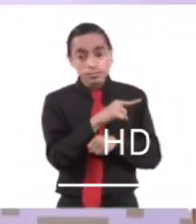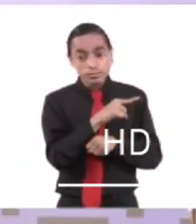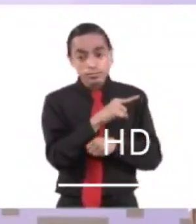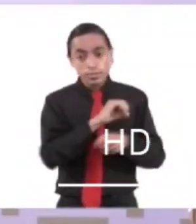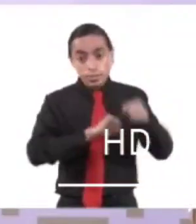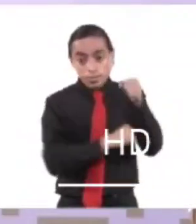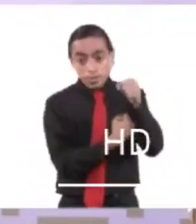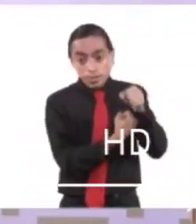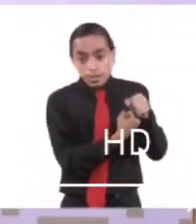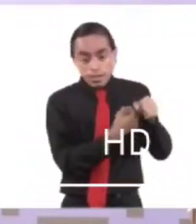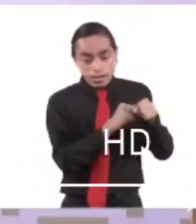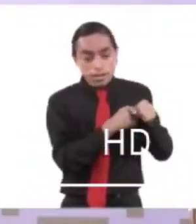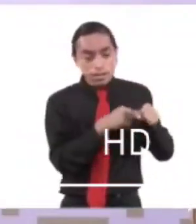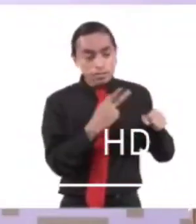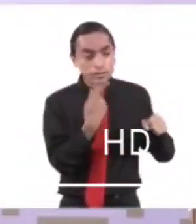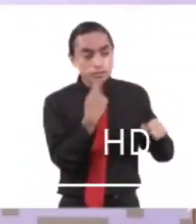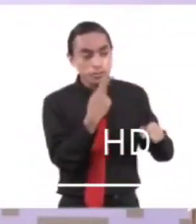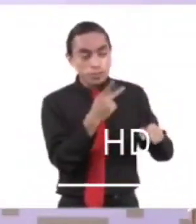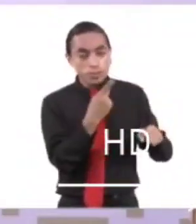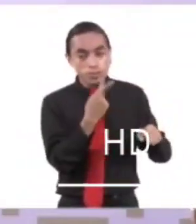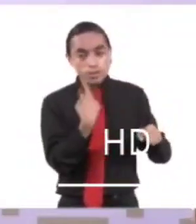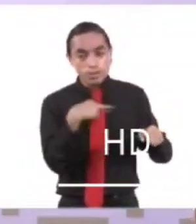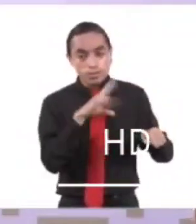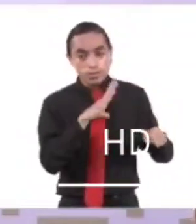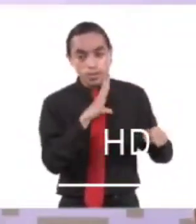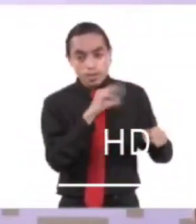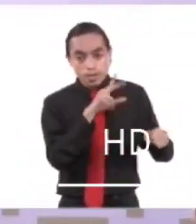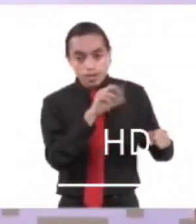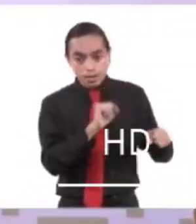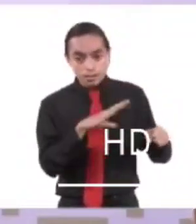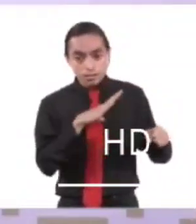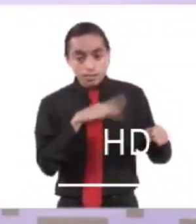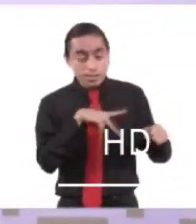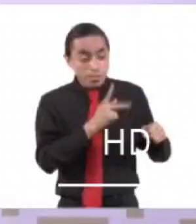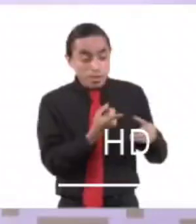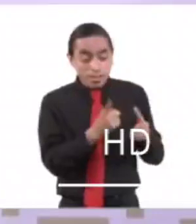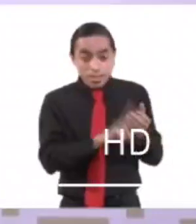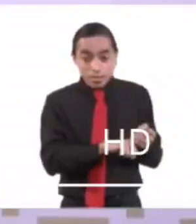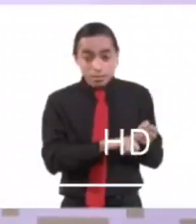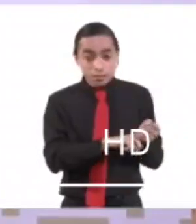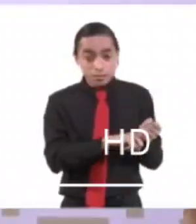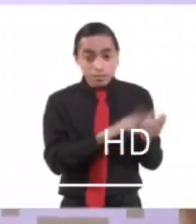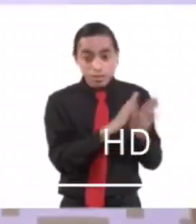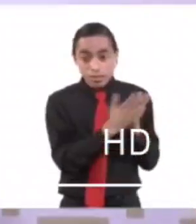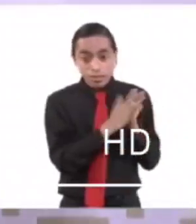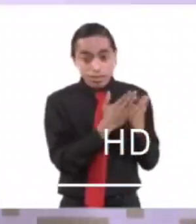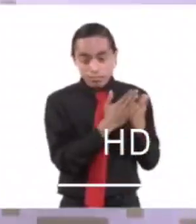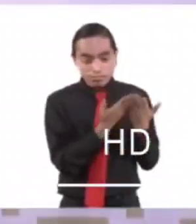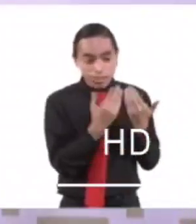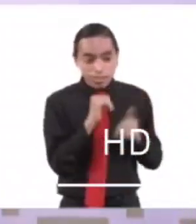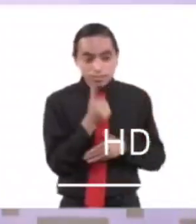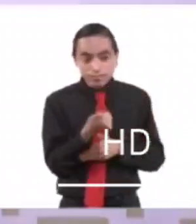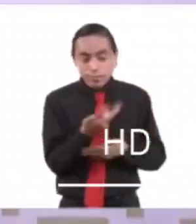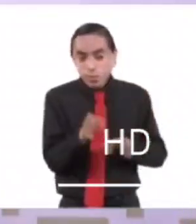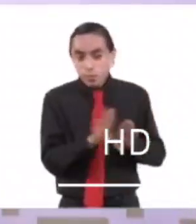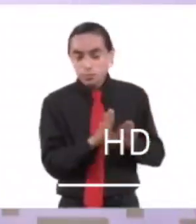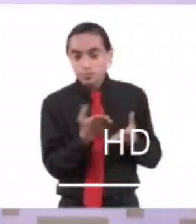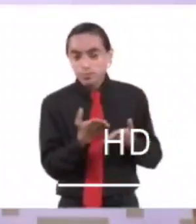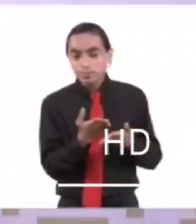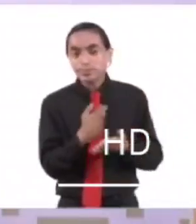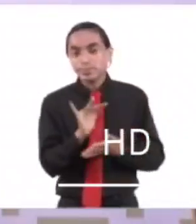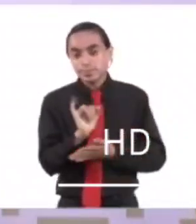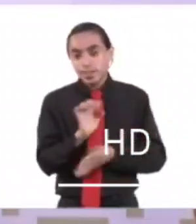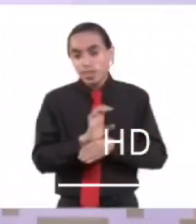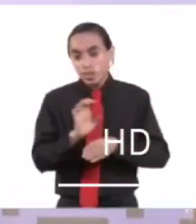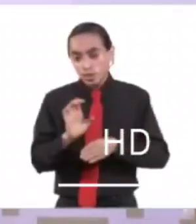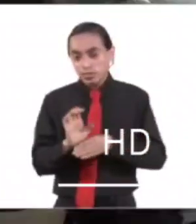sin la amistad más antigua que él tuvo siempre, que son los libros. Los libros, a final de